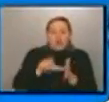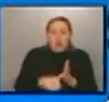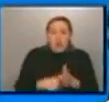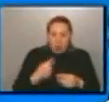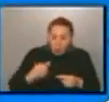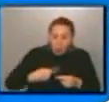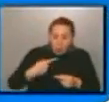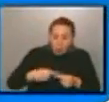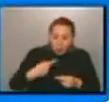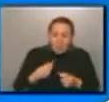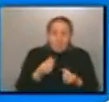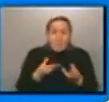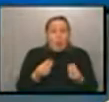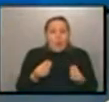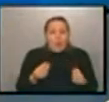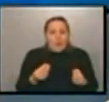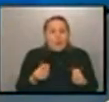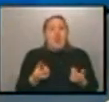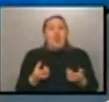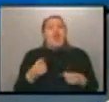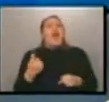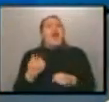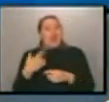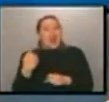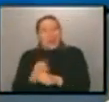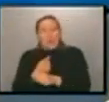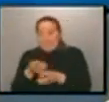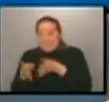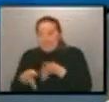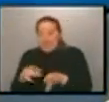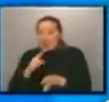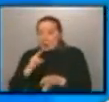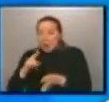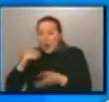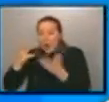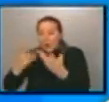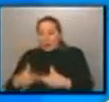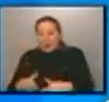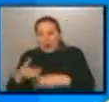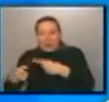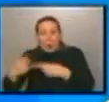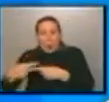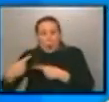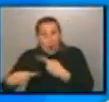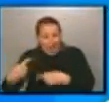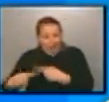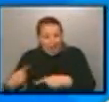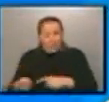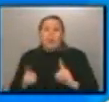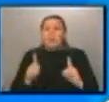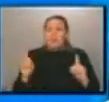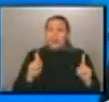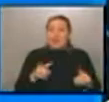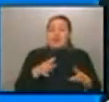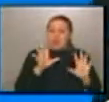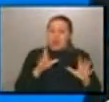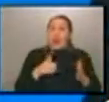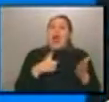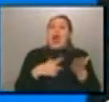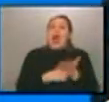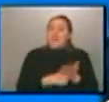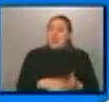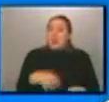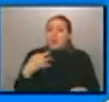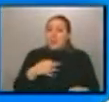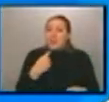porque estaban húmedos? Y no los podían poner, digamos, en la maquinita en que la pudiera maquinita. Contar bueno, mucho más rápido. Esa es una parte de la verdad. La otra verdad es que la fiscal, muy bien actuó la fiscal,